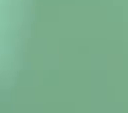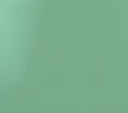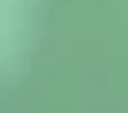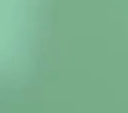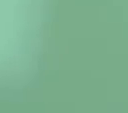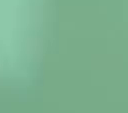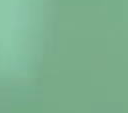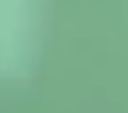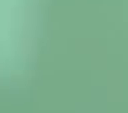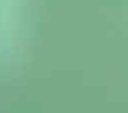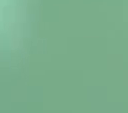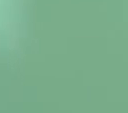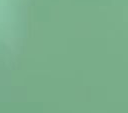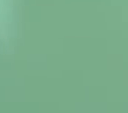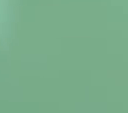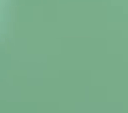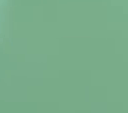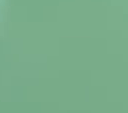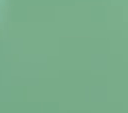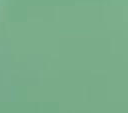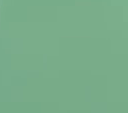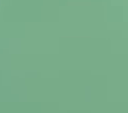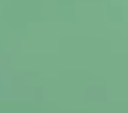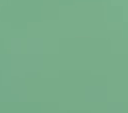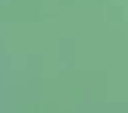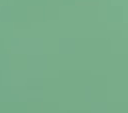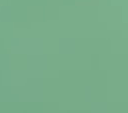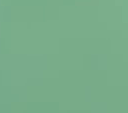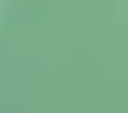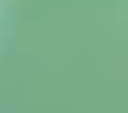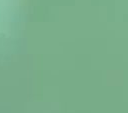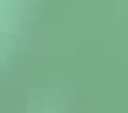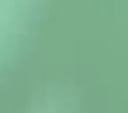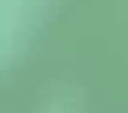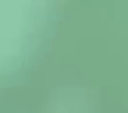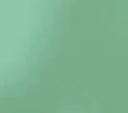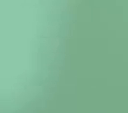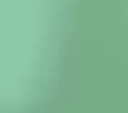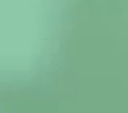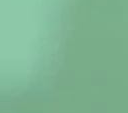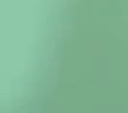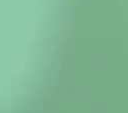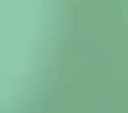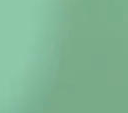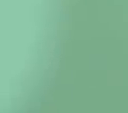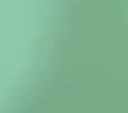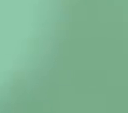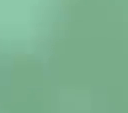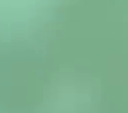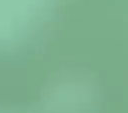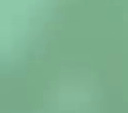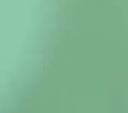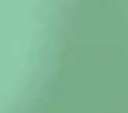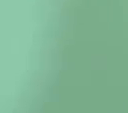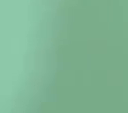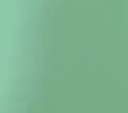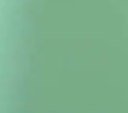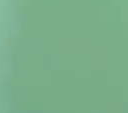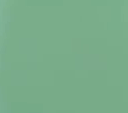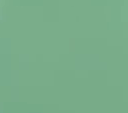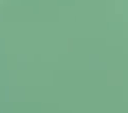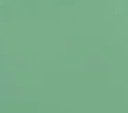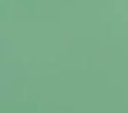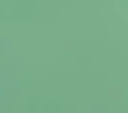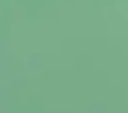la represión. Es decir, donde uno lo que tiene en la cabeza, algunas cosas no las dice. Como por ejemplo la noticia que ustedes están de manera asidua tratando